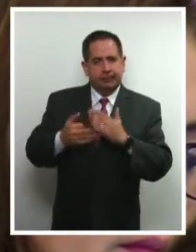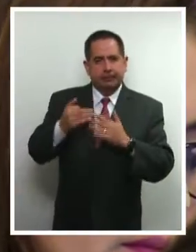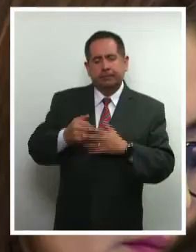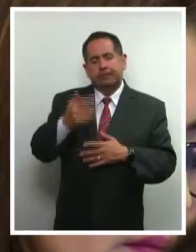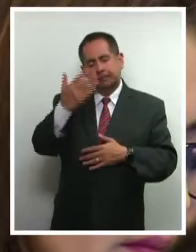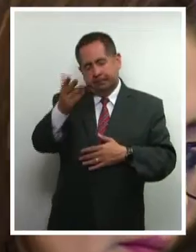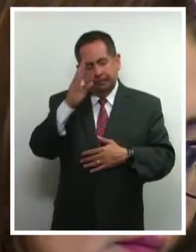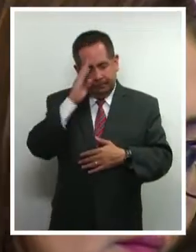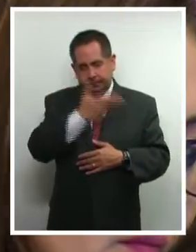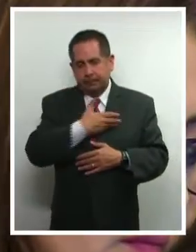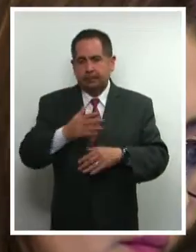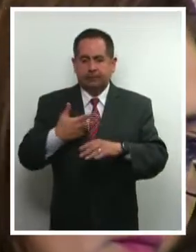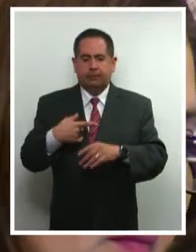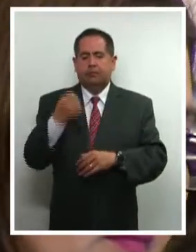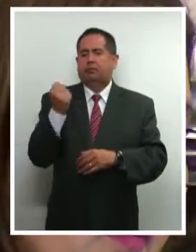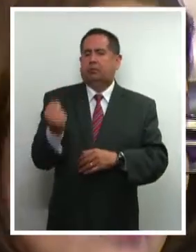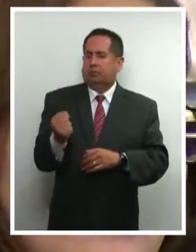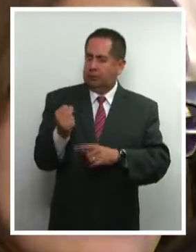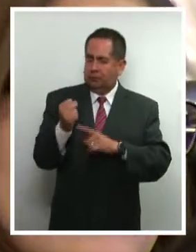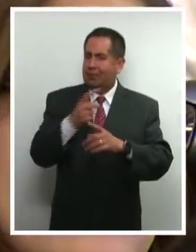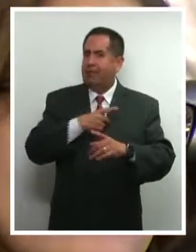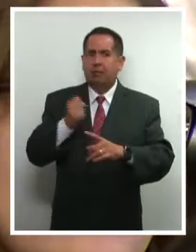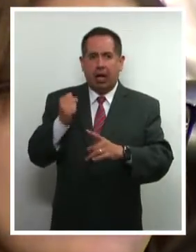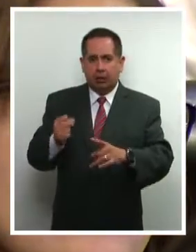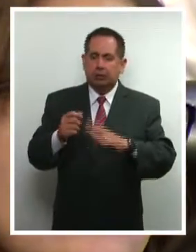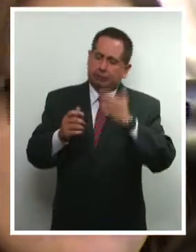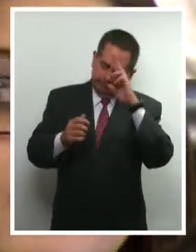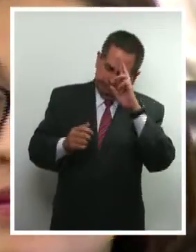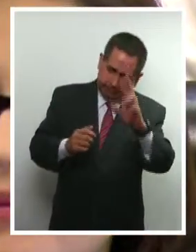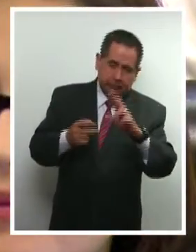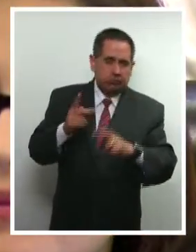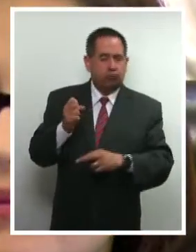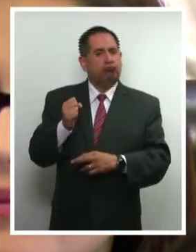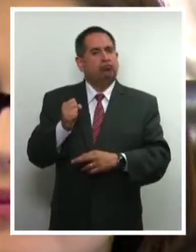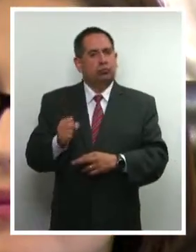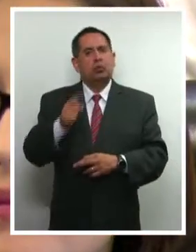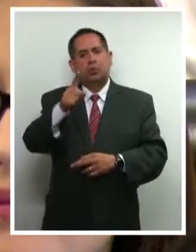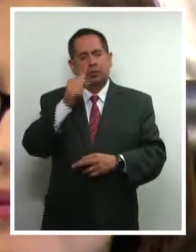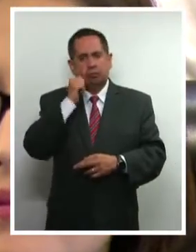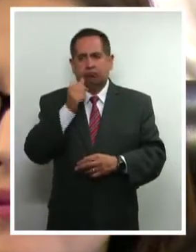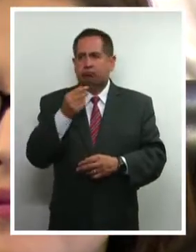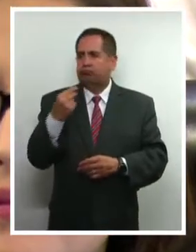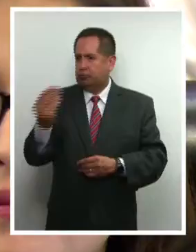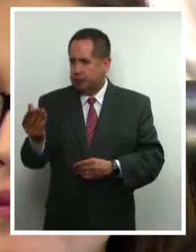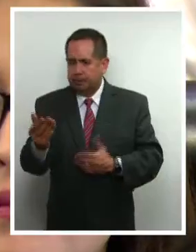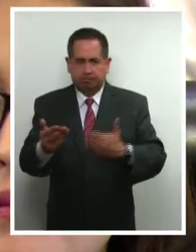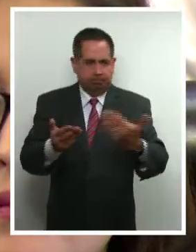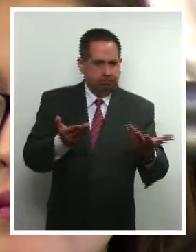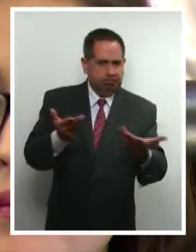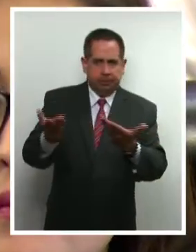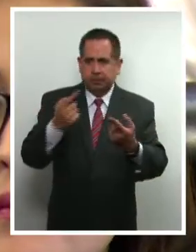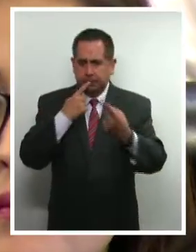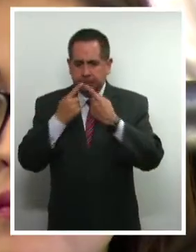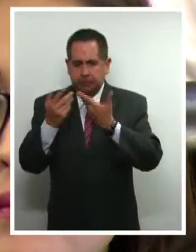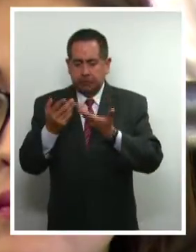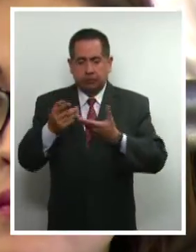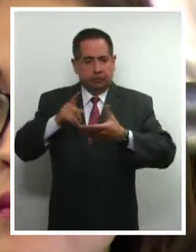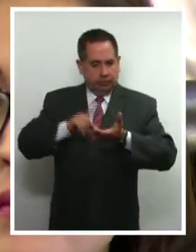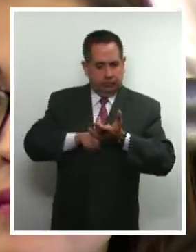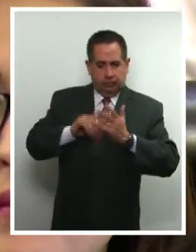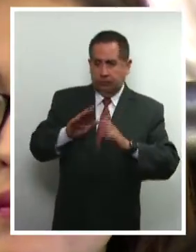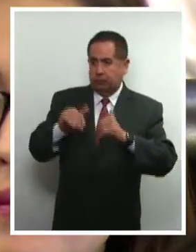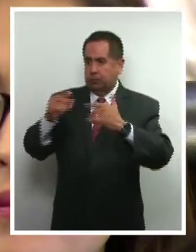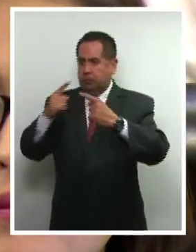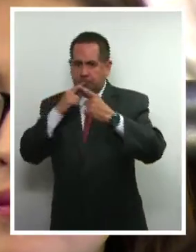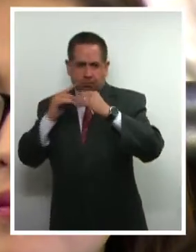suya, señor presidente, que es muy respetable, y desde luego ha privilegiado usted el debate fuera de